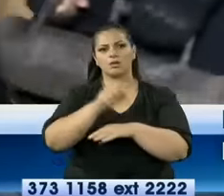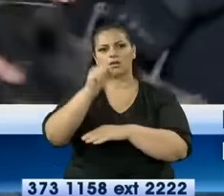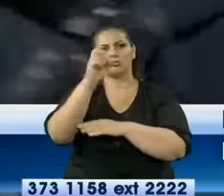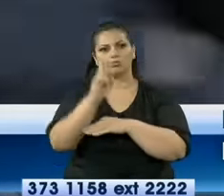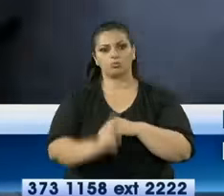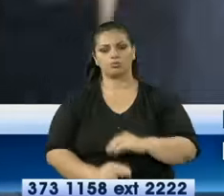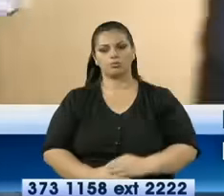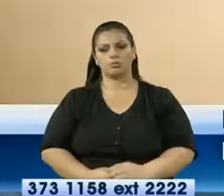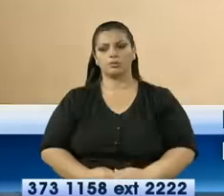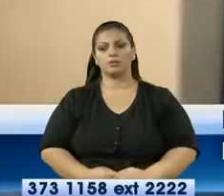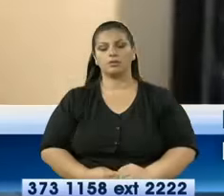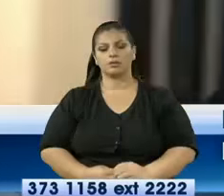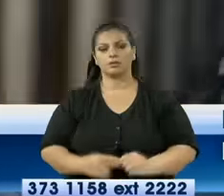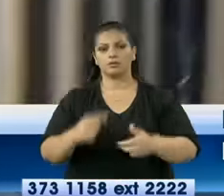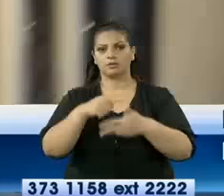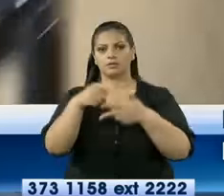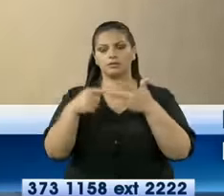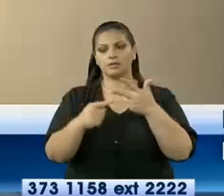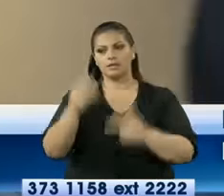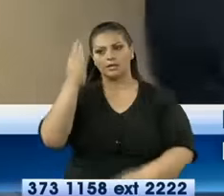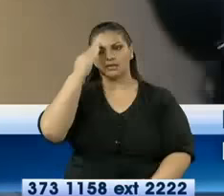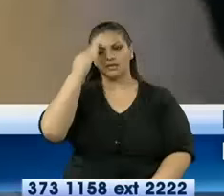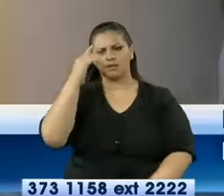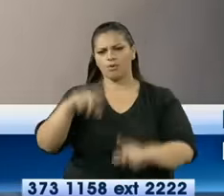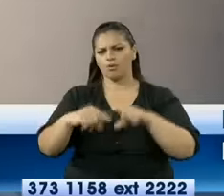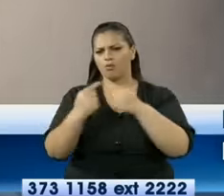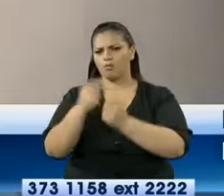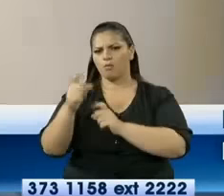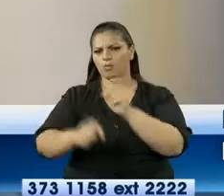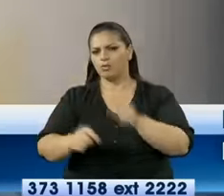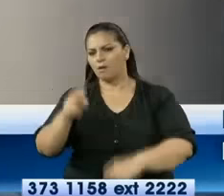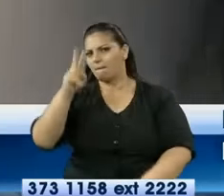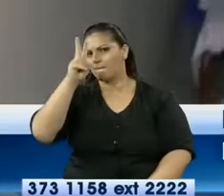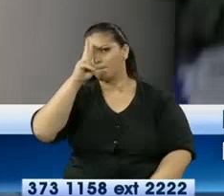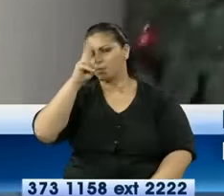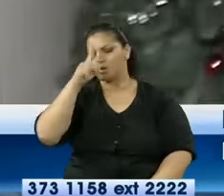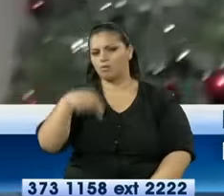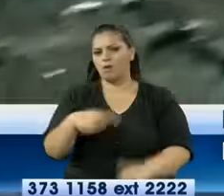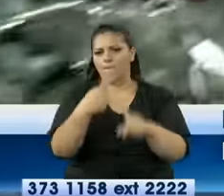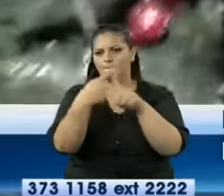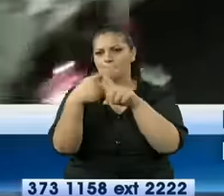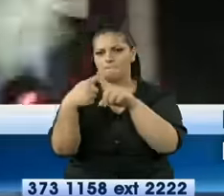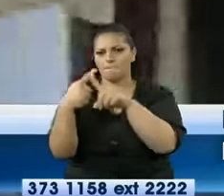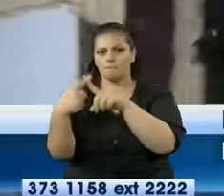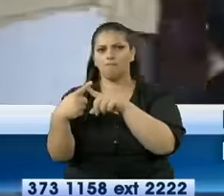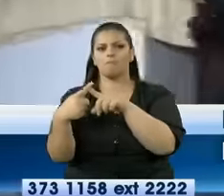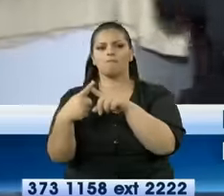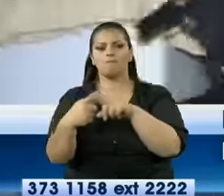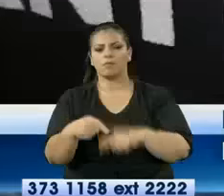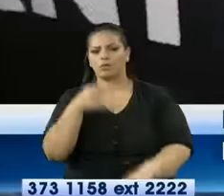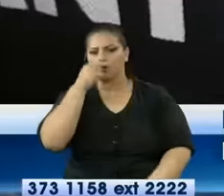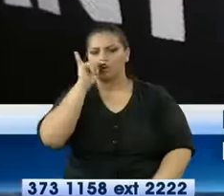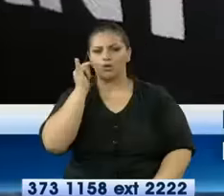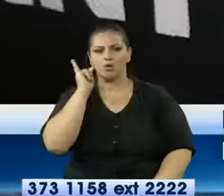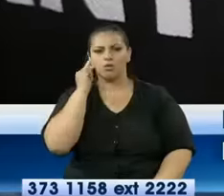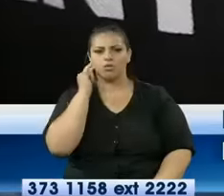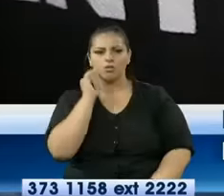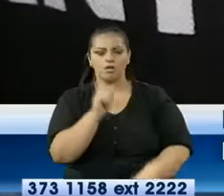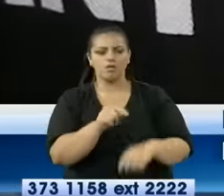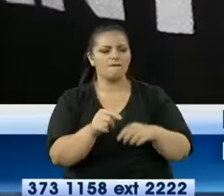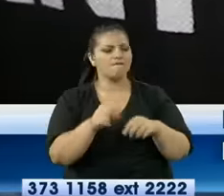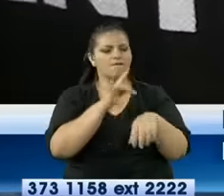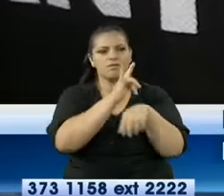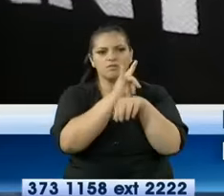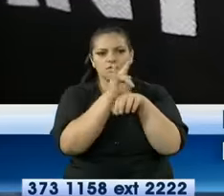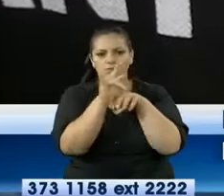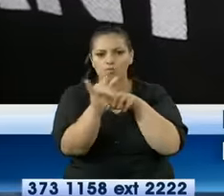tenían conocimiento que operaba una presunta organización delictiva dedicada a la pornografía infantil. En este lugar